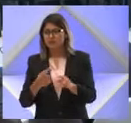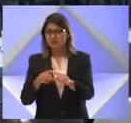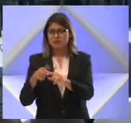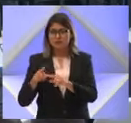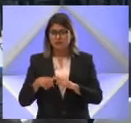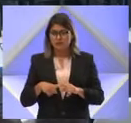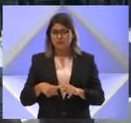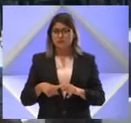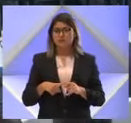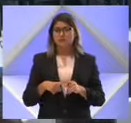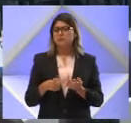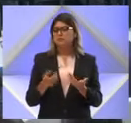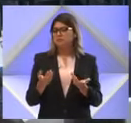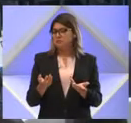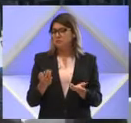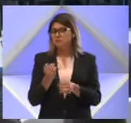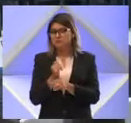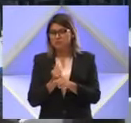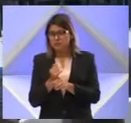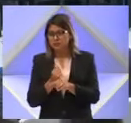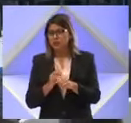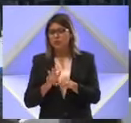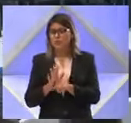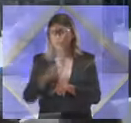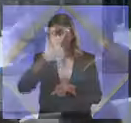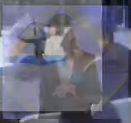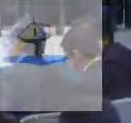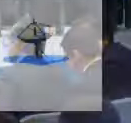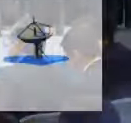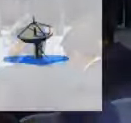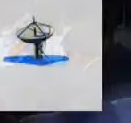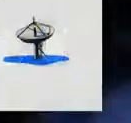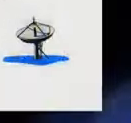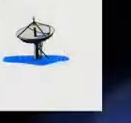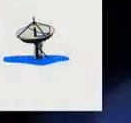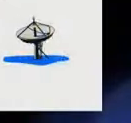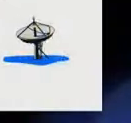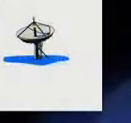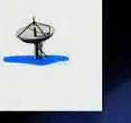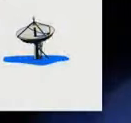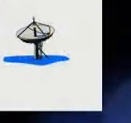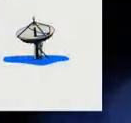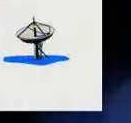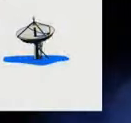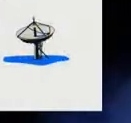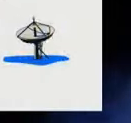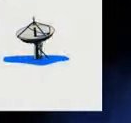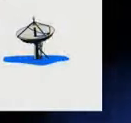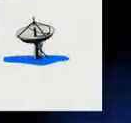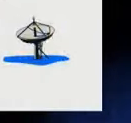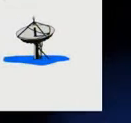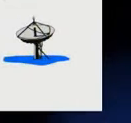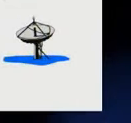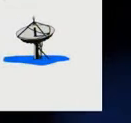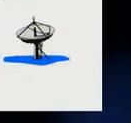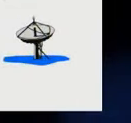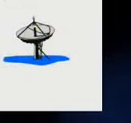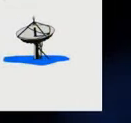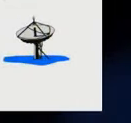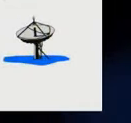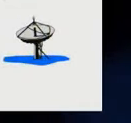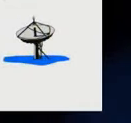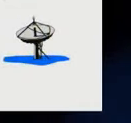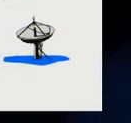componentes mexicanas o sea parte mexicana y también en el desarrollo de estaciones